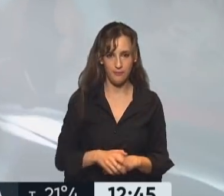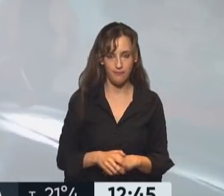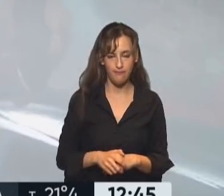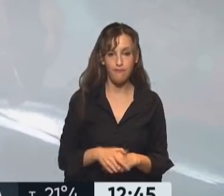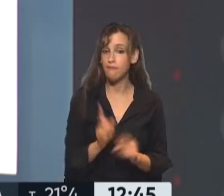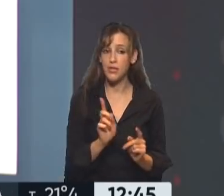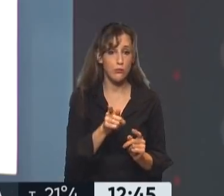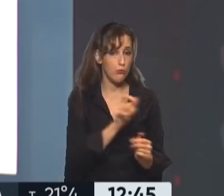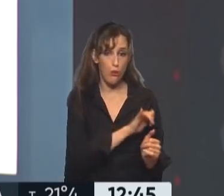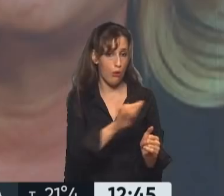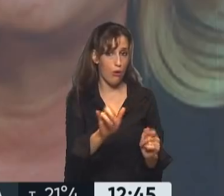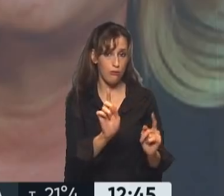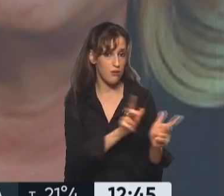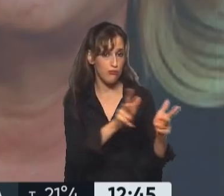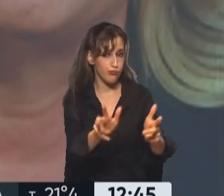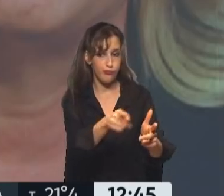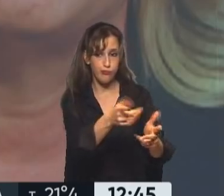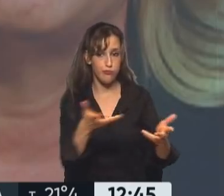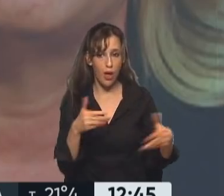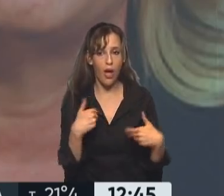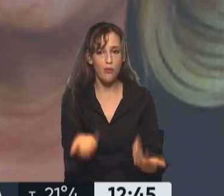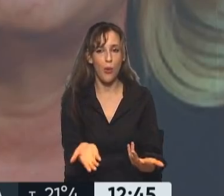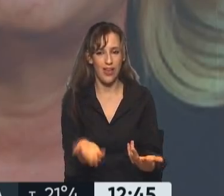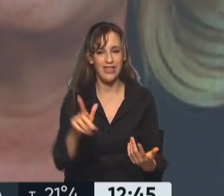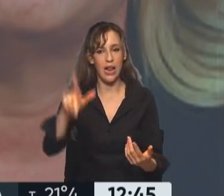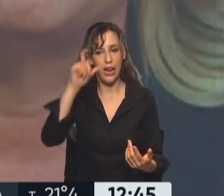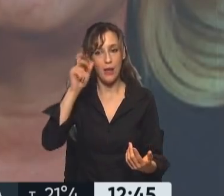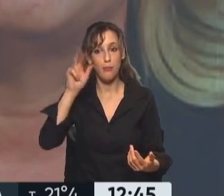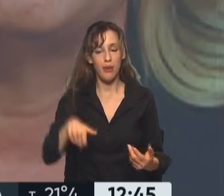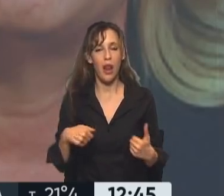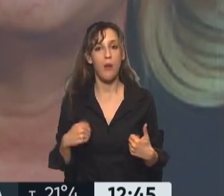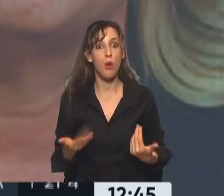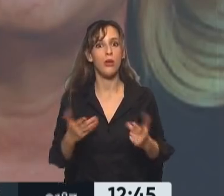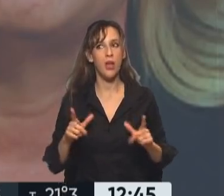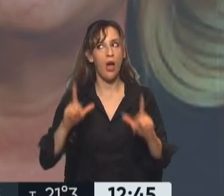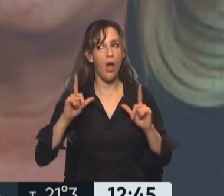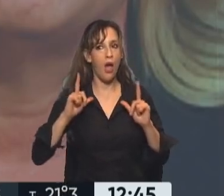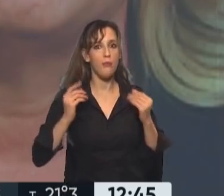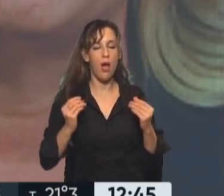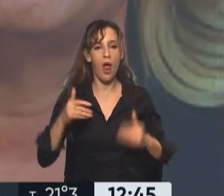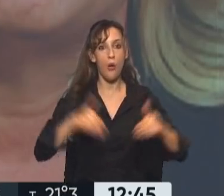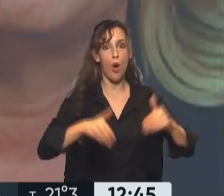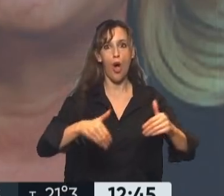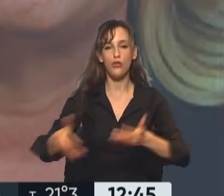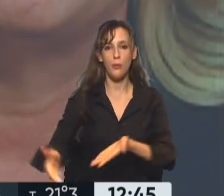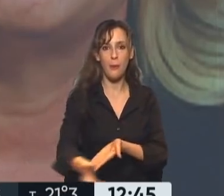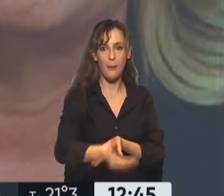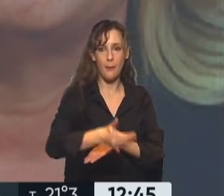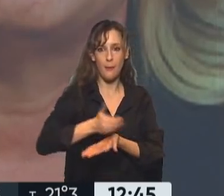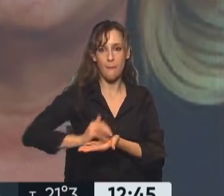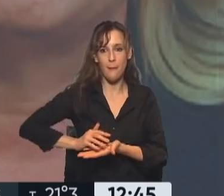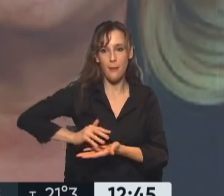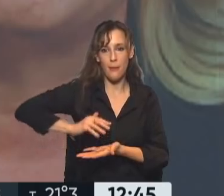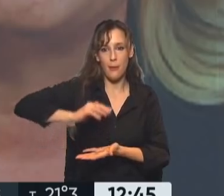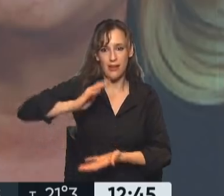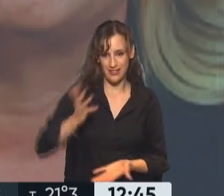vos decías, ¿no? Está aprovechando justamente esta situación Marine Le Pen para empezar a acaparar votos a partir de los discursos y de las promesas que está haciendo